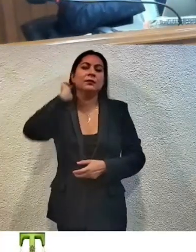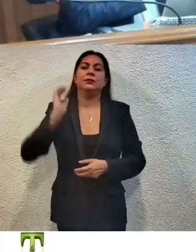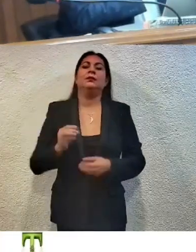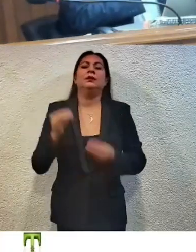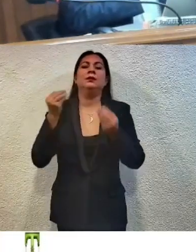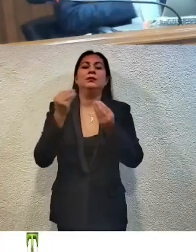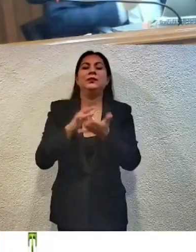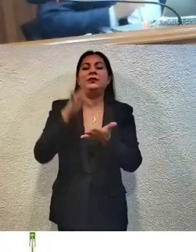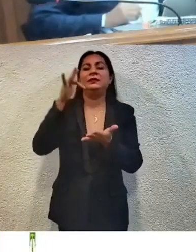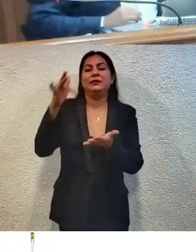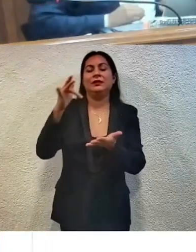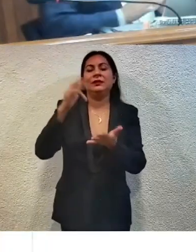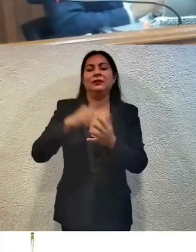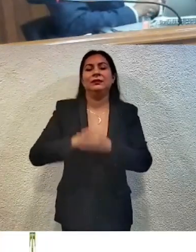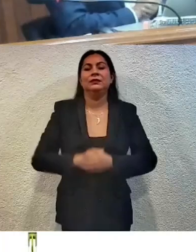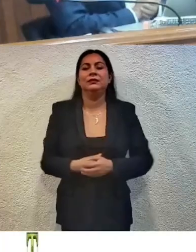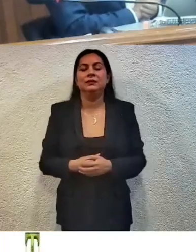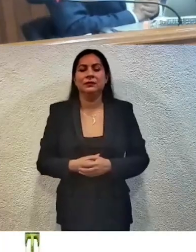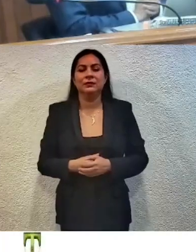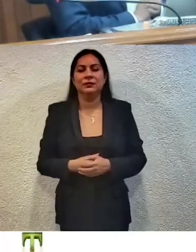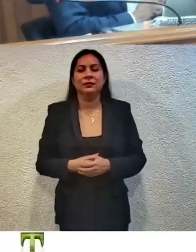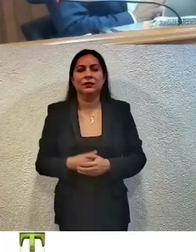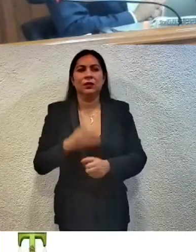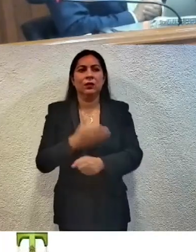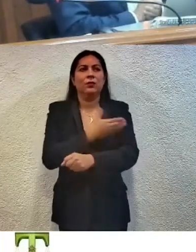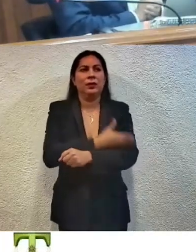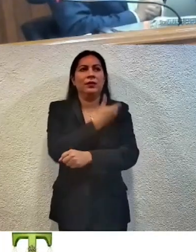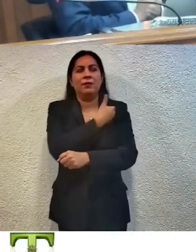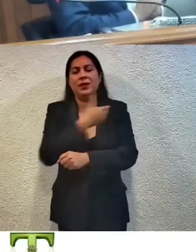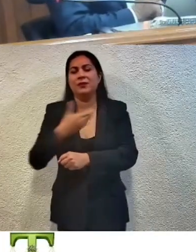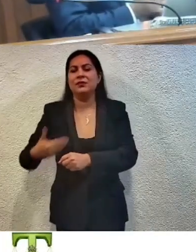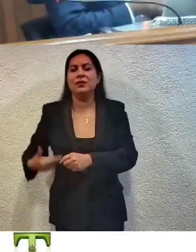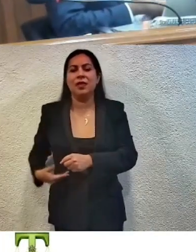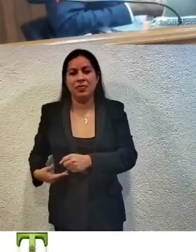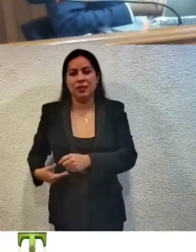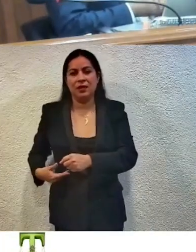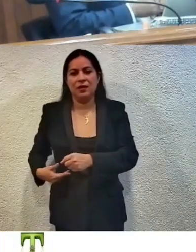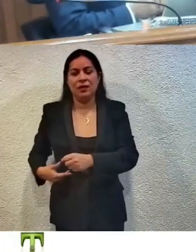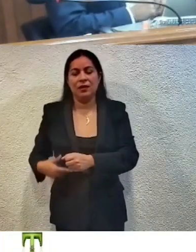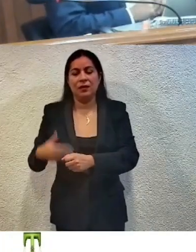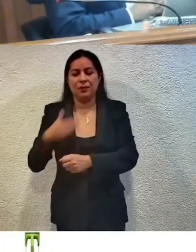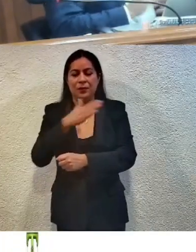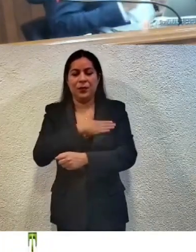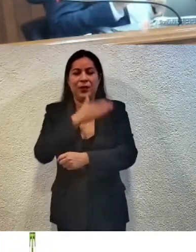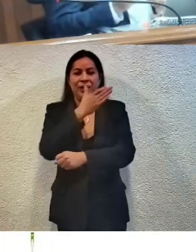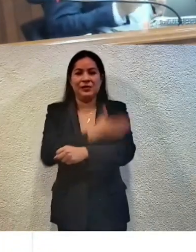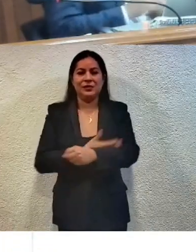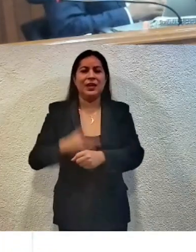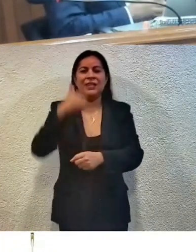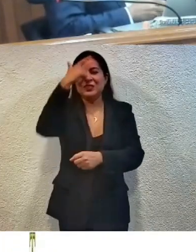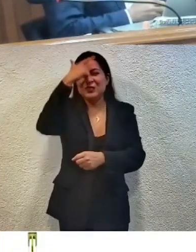Muchas gracias, compañera presidenta. Muy